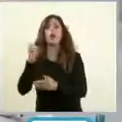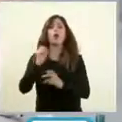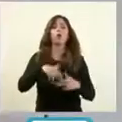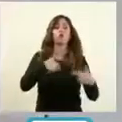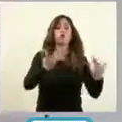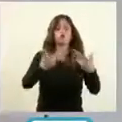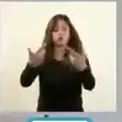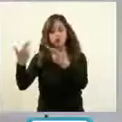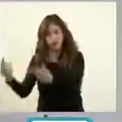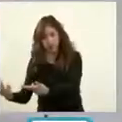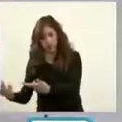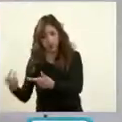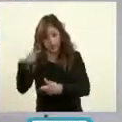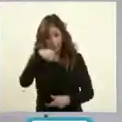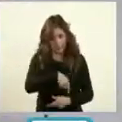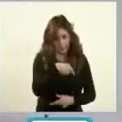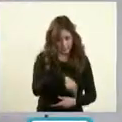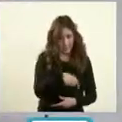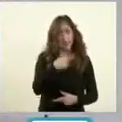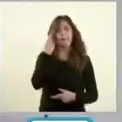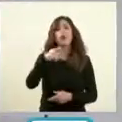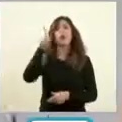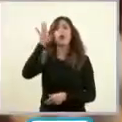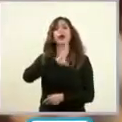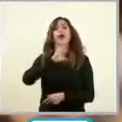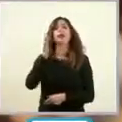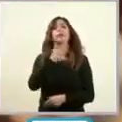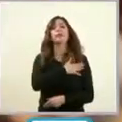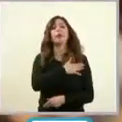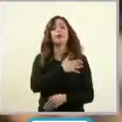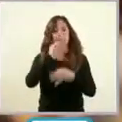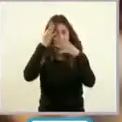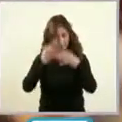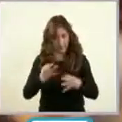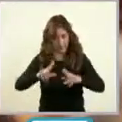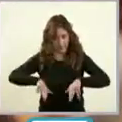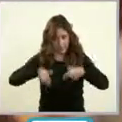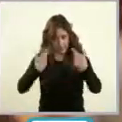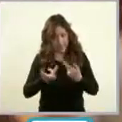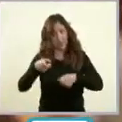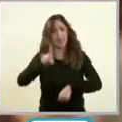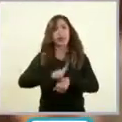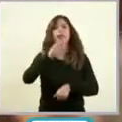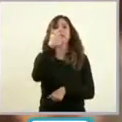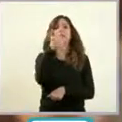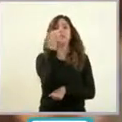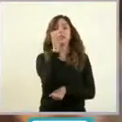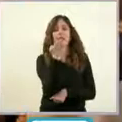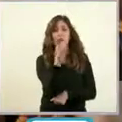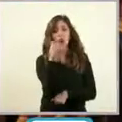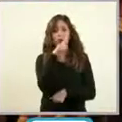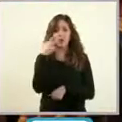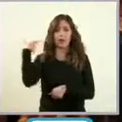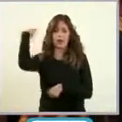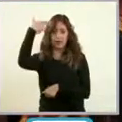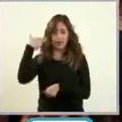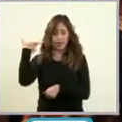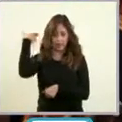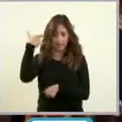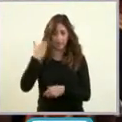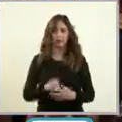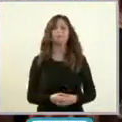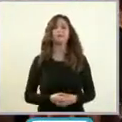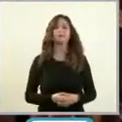Sí, la En depende. España Sí. realmente los regalos para los niños son el 6 de enero, Hasta el Día de Reyes. hasta el Día de Reyes. Sí. El regalo es